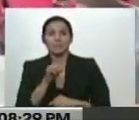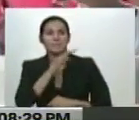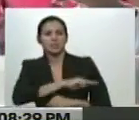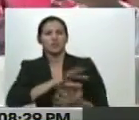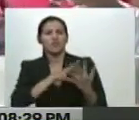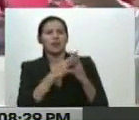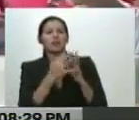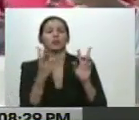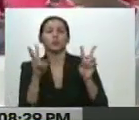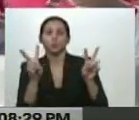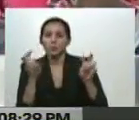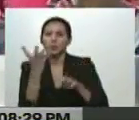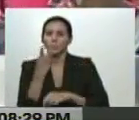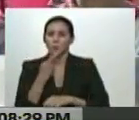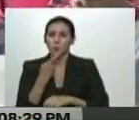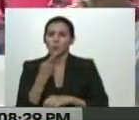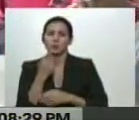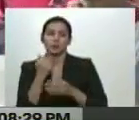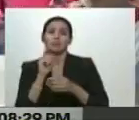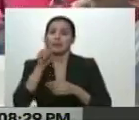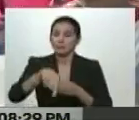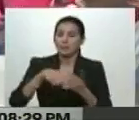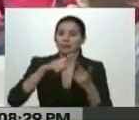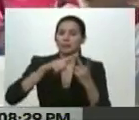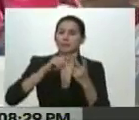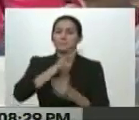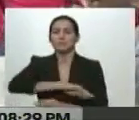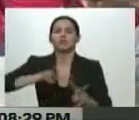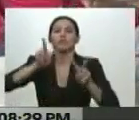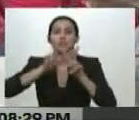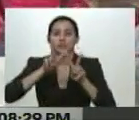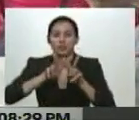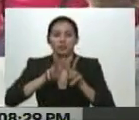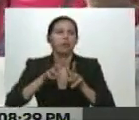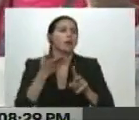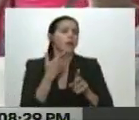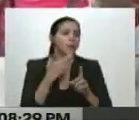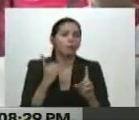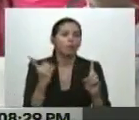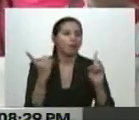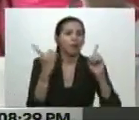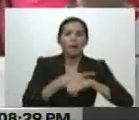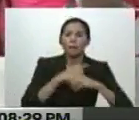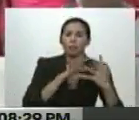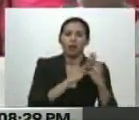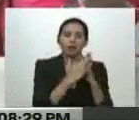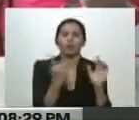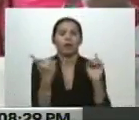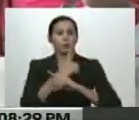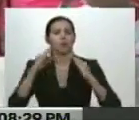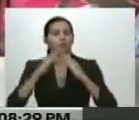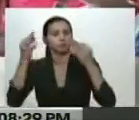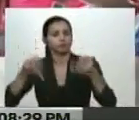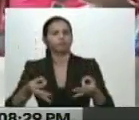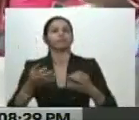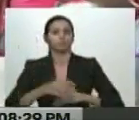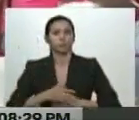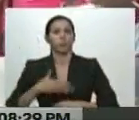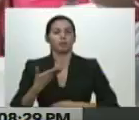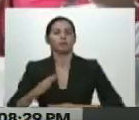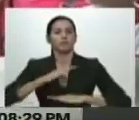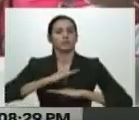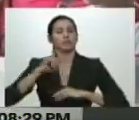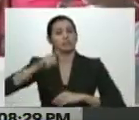Barrio Tricolor y la Gran Misión Vivienda Venezuela, con la sustitución de ranchos por vivienda, puedan entrar para satisfacer